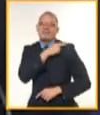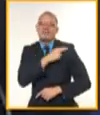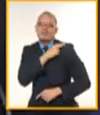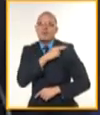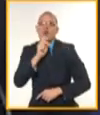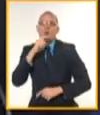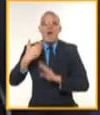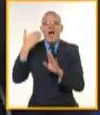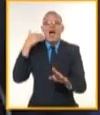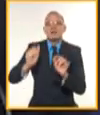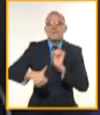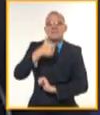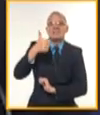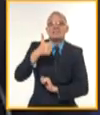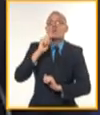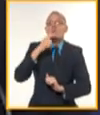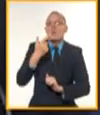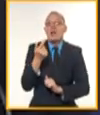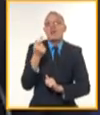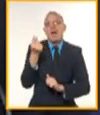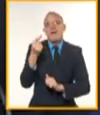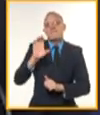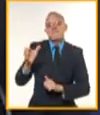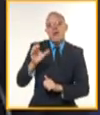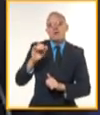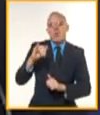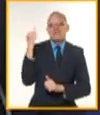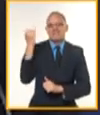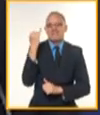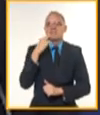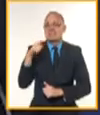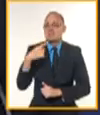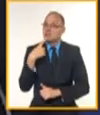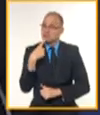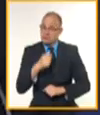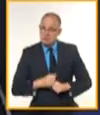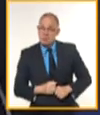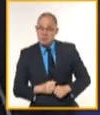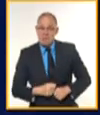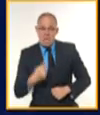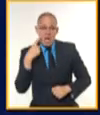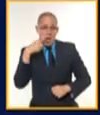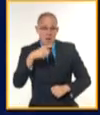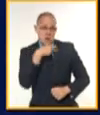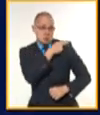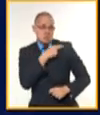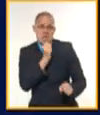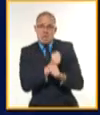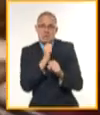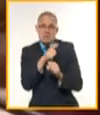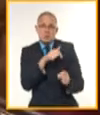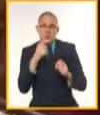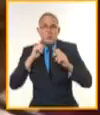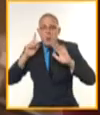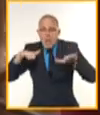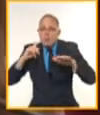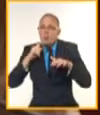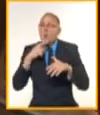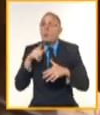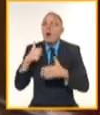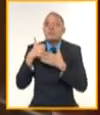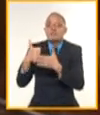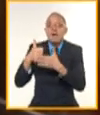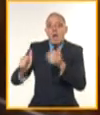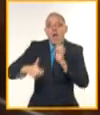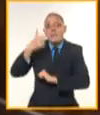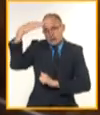Internacional de Desarrollo, Mauricio Claver Carone. ¿Lo escuchaste, Claver Carone, funcionario de Donald Trump para América Latina, diciendo que tienen que investigar porque hay asesores del